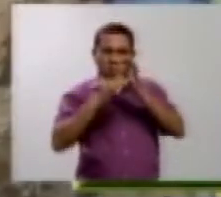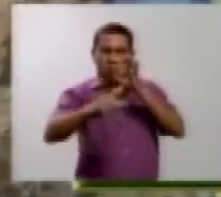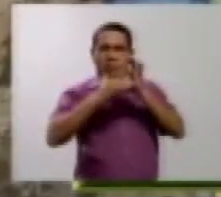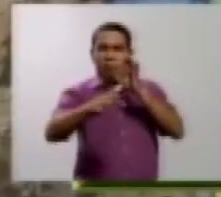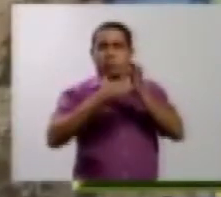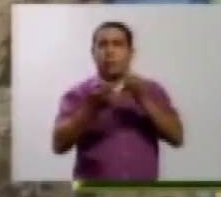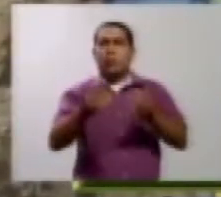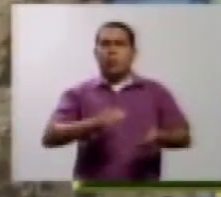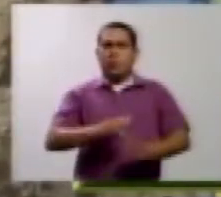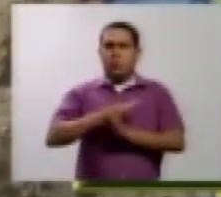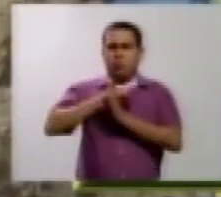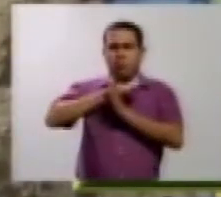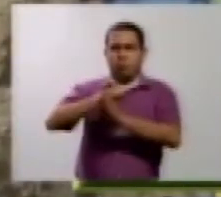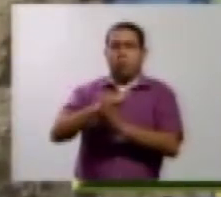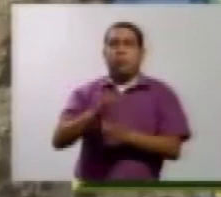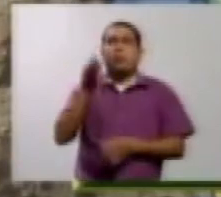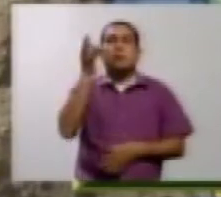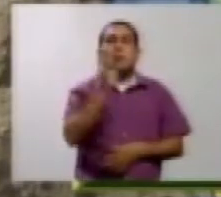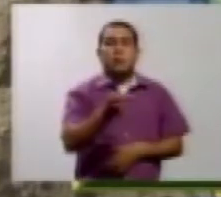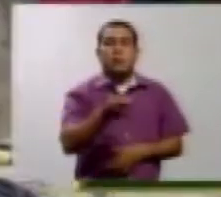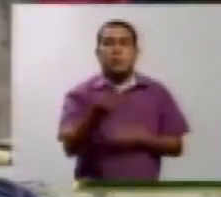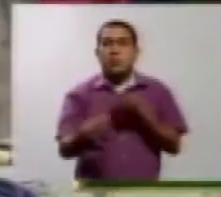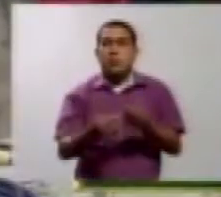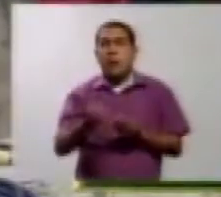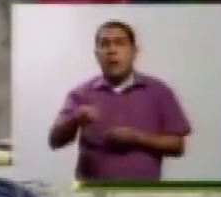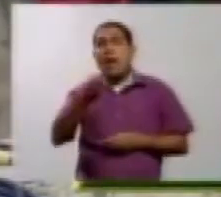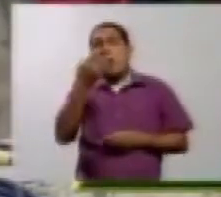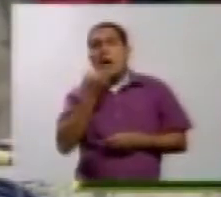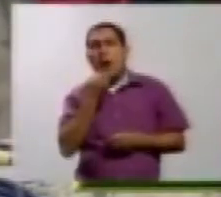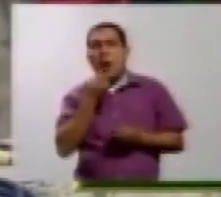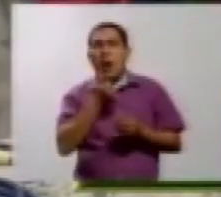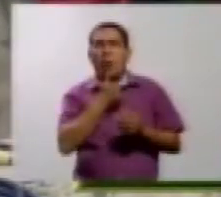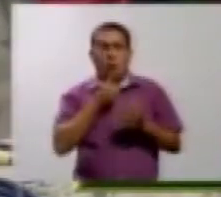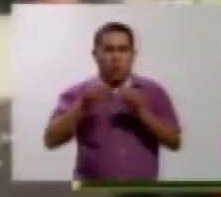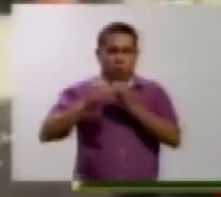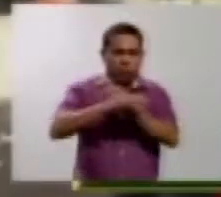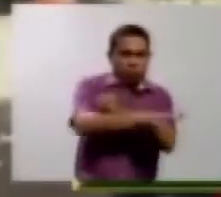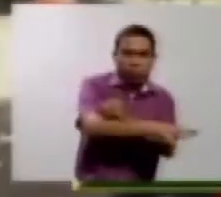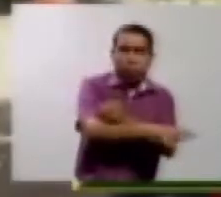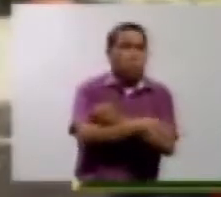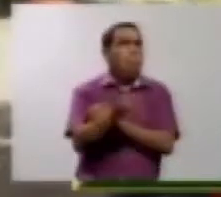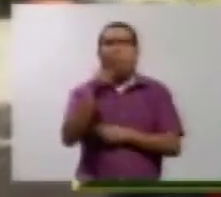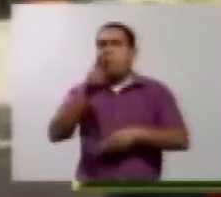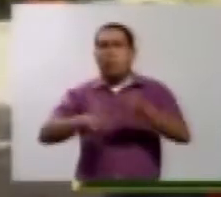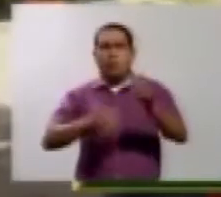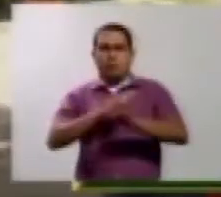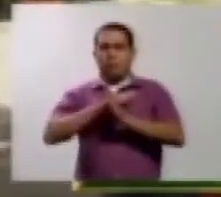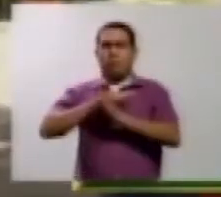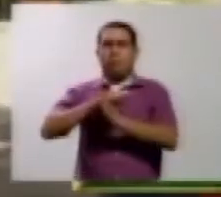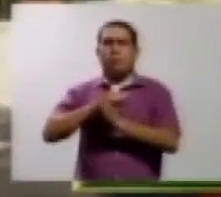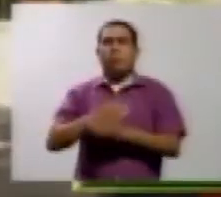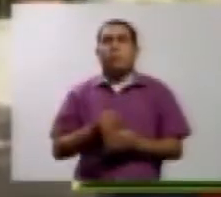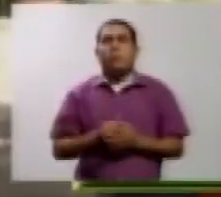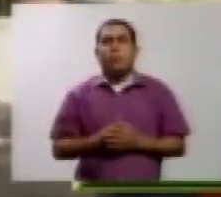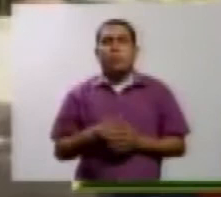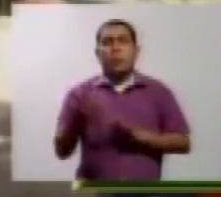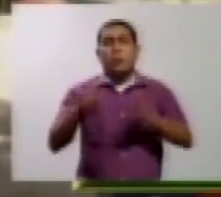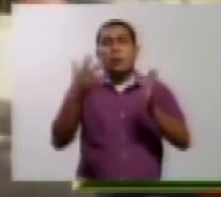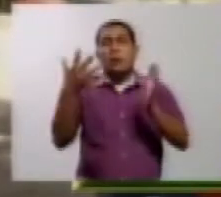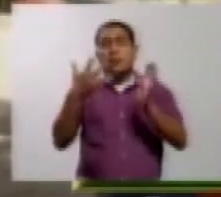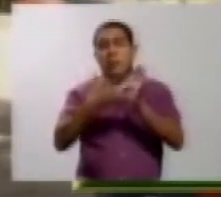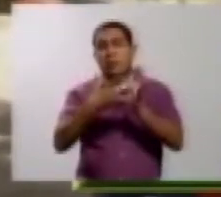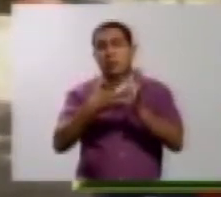más resistente y segura, lo que disminuye las fugas, daños y desperdicios de agua. Hemos realizado ya cerca de